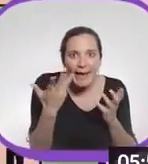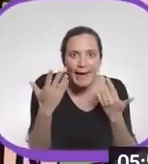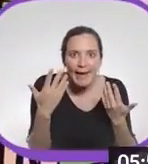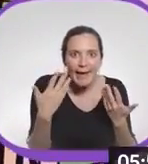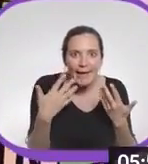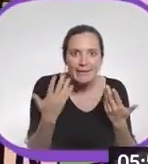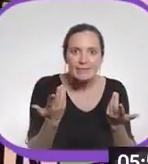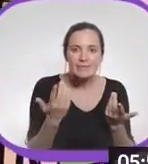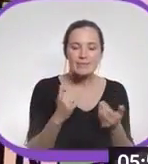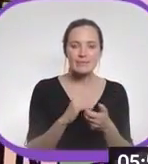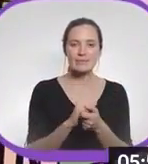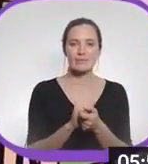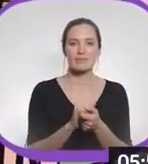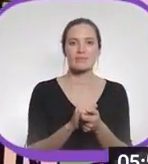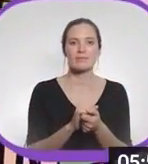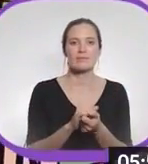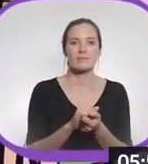por lanzarme goma de mascar!